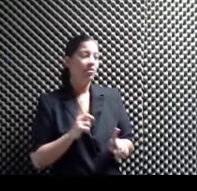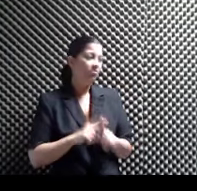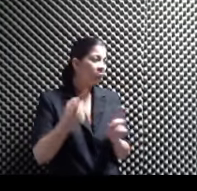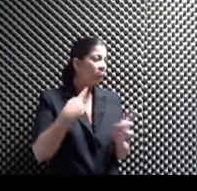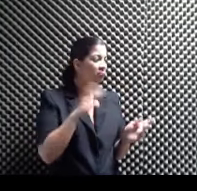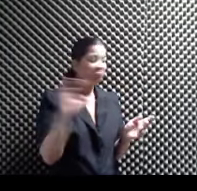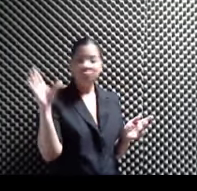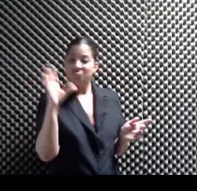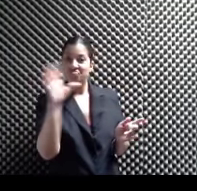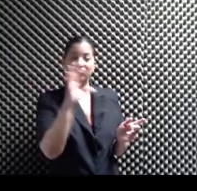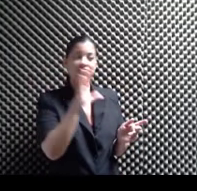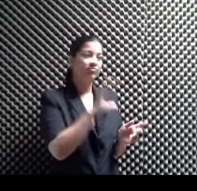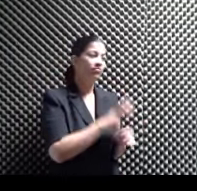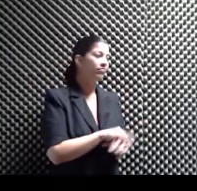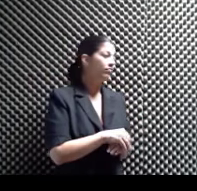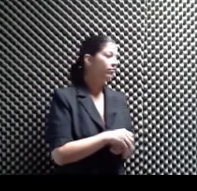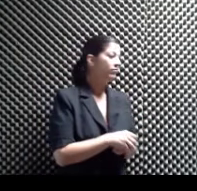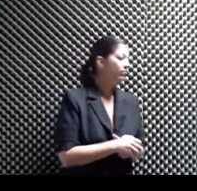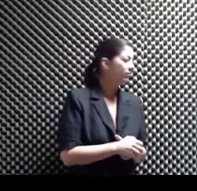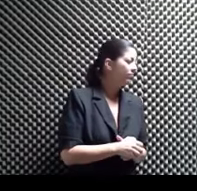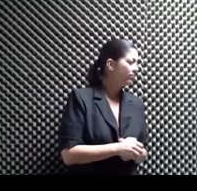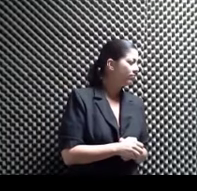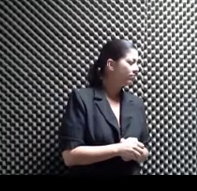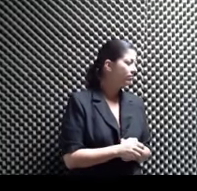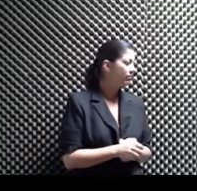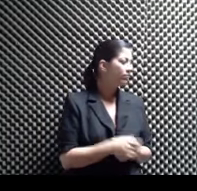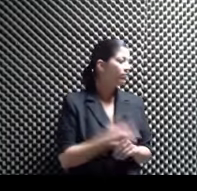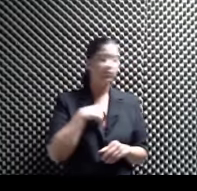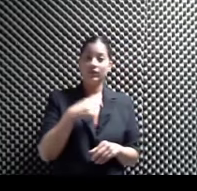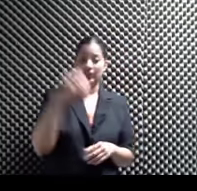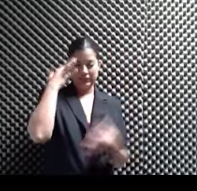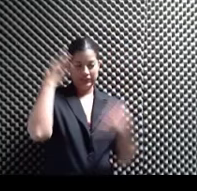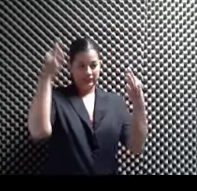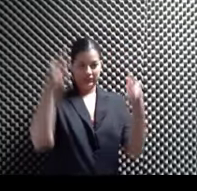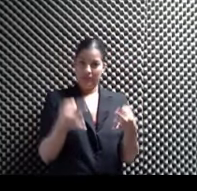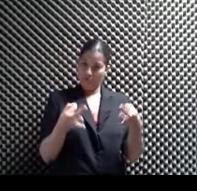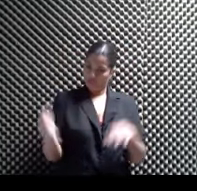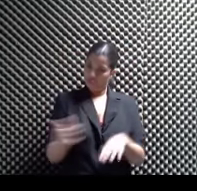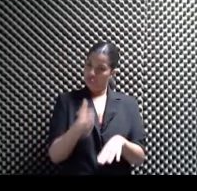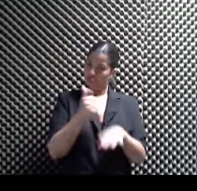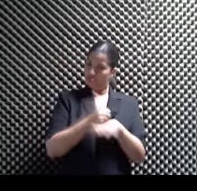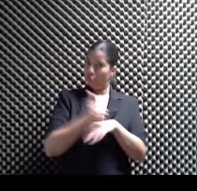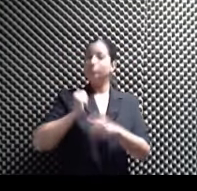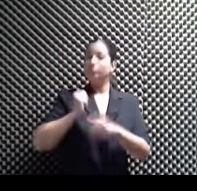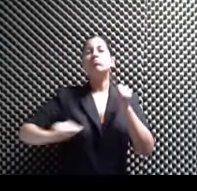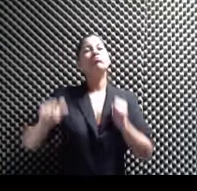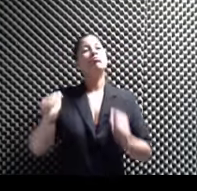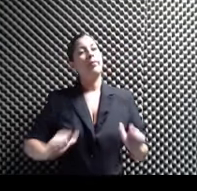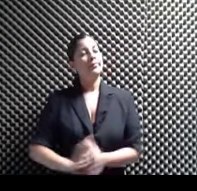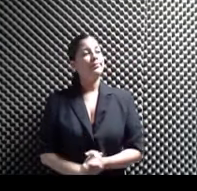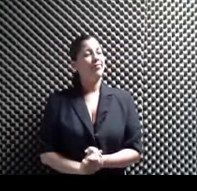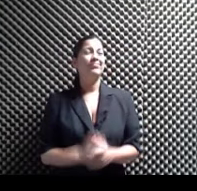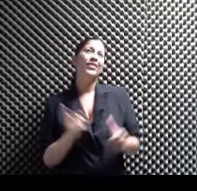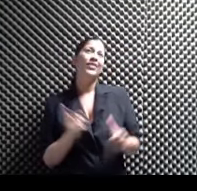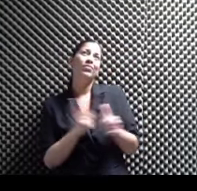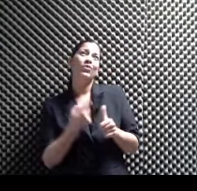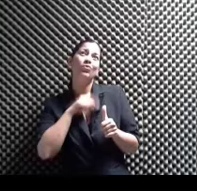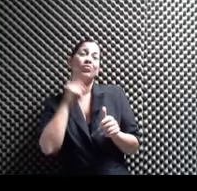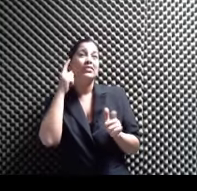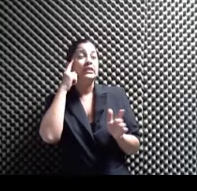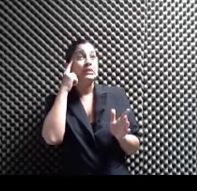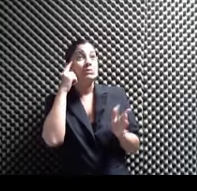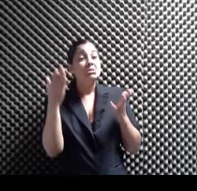así Y decidimos Hacer una pieza de teatro Entonces Porque originalmente Pensábamos Inclusive poner